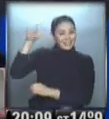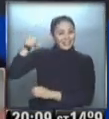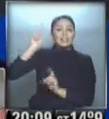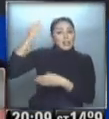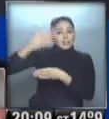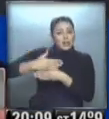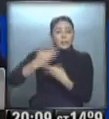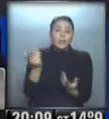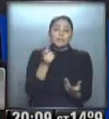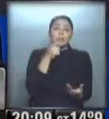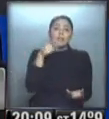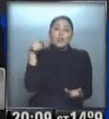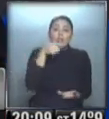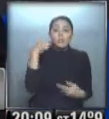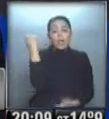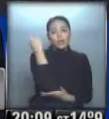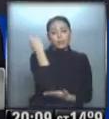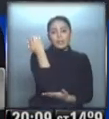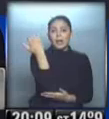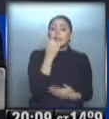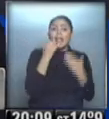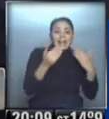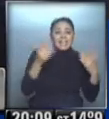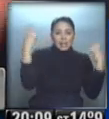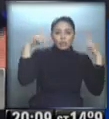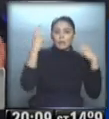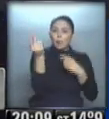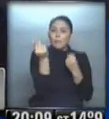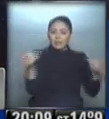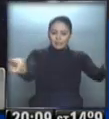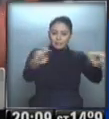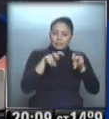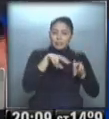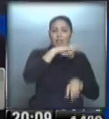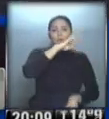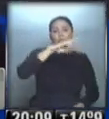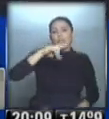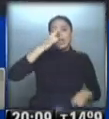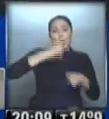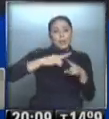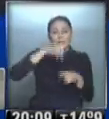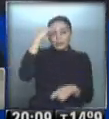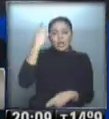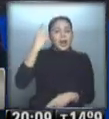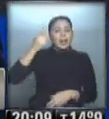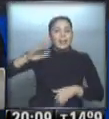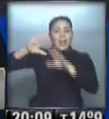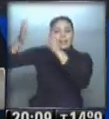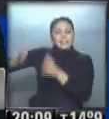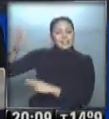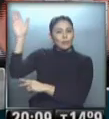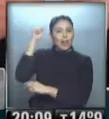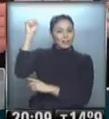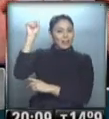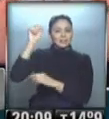afecta a la economía, por supuesto, porque hay mucho ingreso por turismo en los museos, en los parques nacionales, en la Estatua de la Libertad,